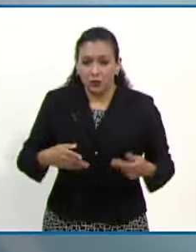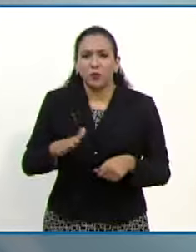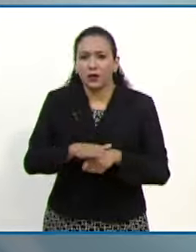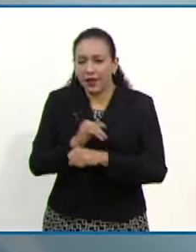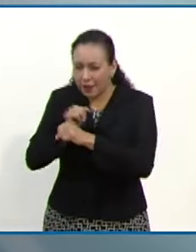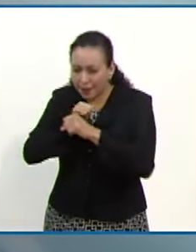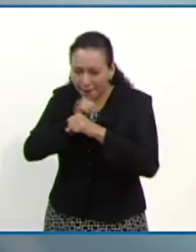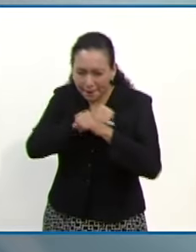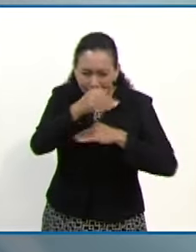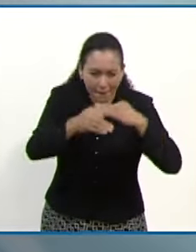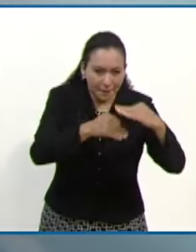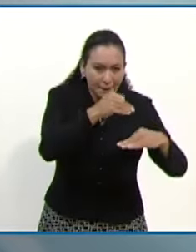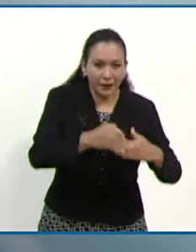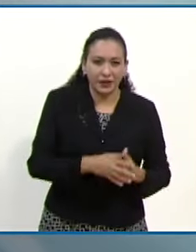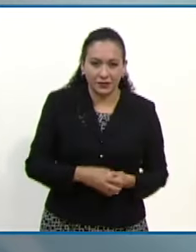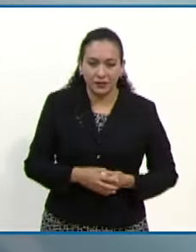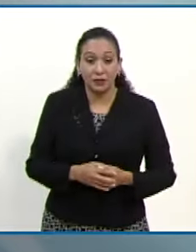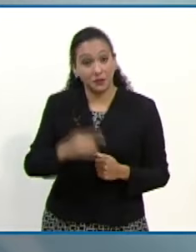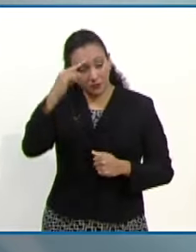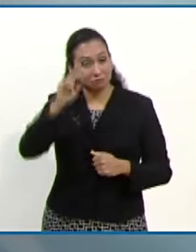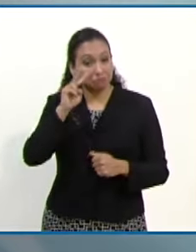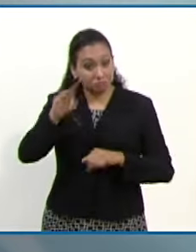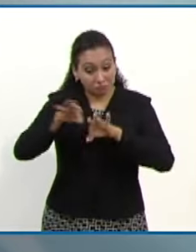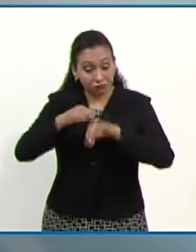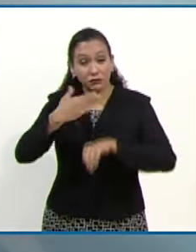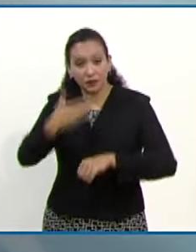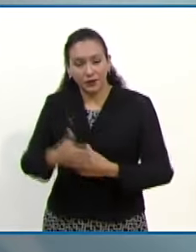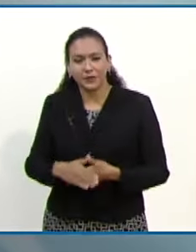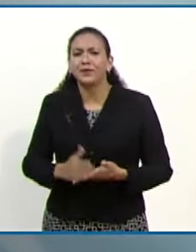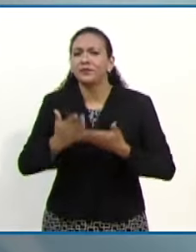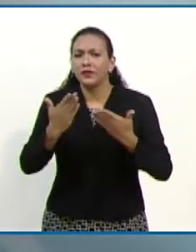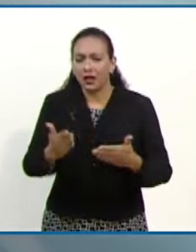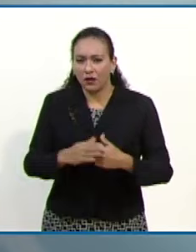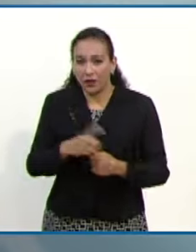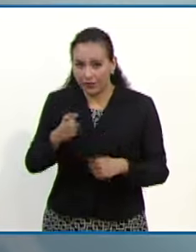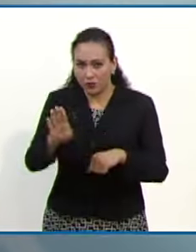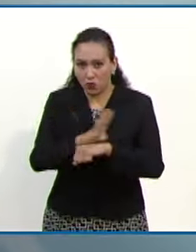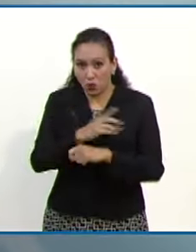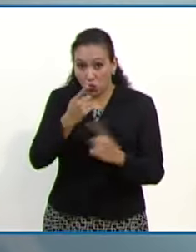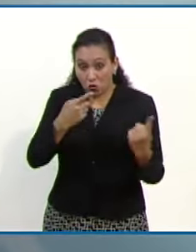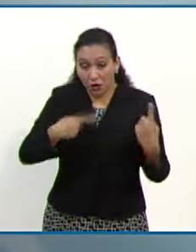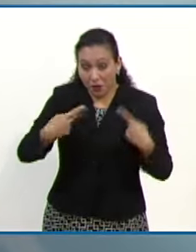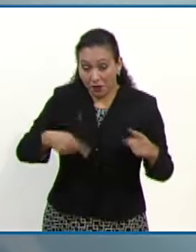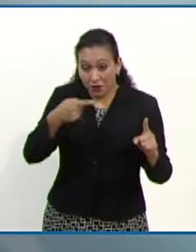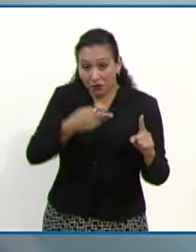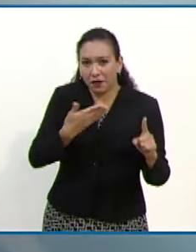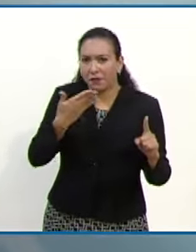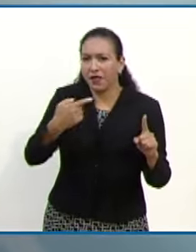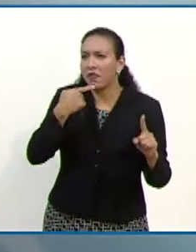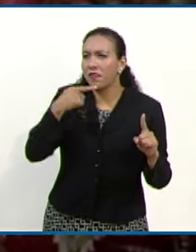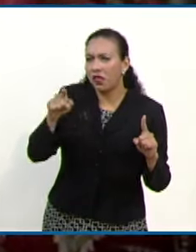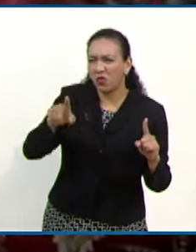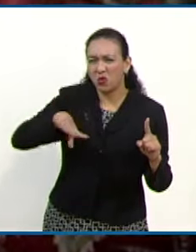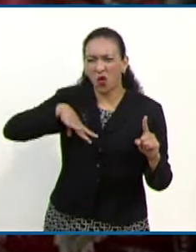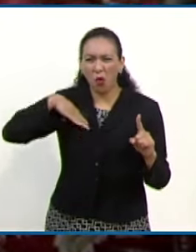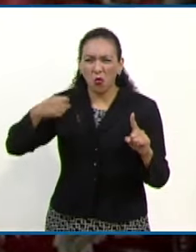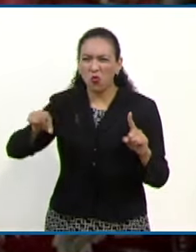introducción de la figura del interés legítimo, la suspensión ya no solo beneficia a una persona que reclama actos en lo